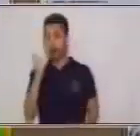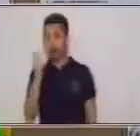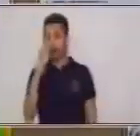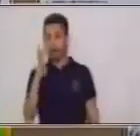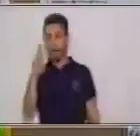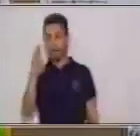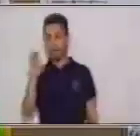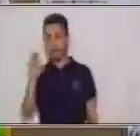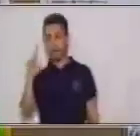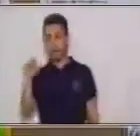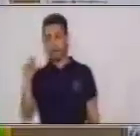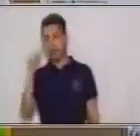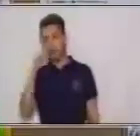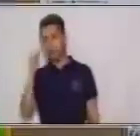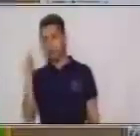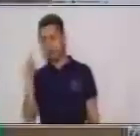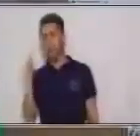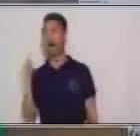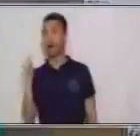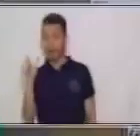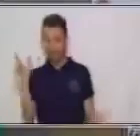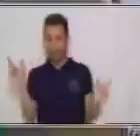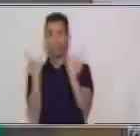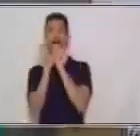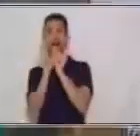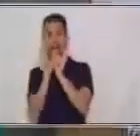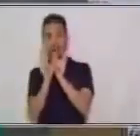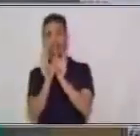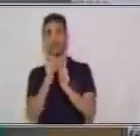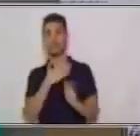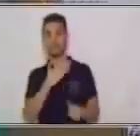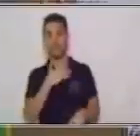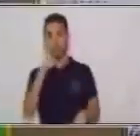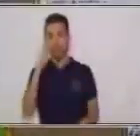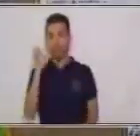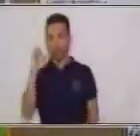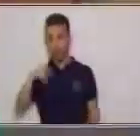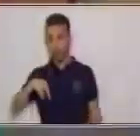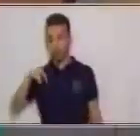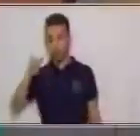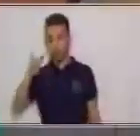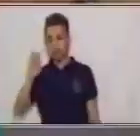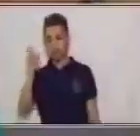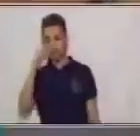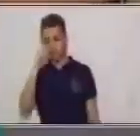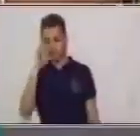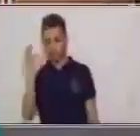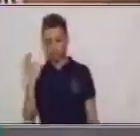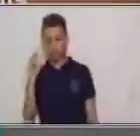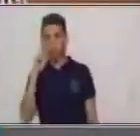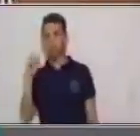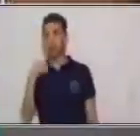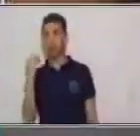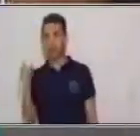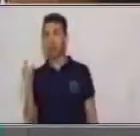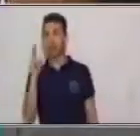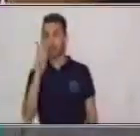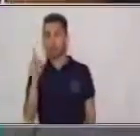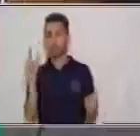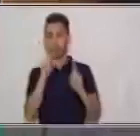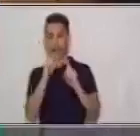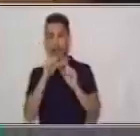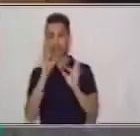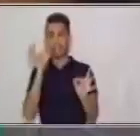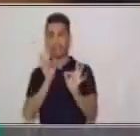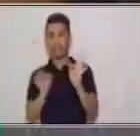¿sí? Abrelata se convierte en un sustantivo compuesto porque está formado de dos palabras que son simples.